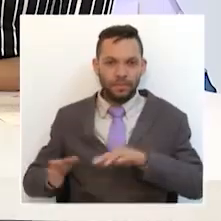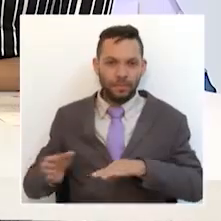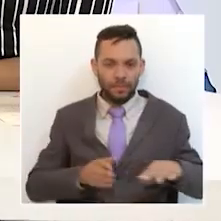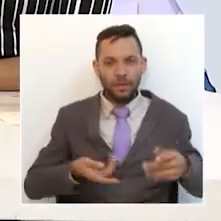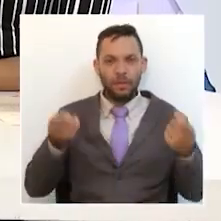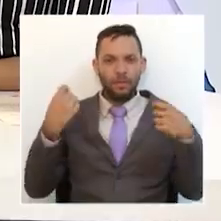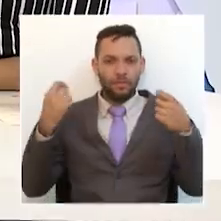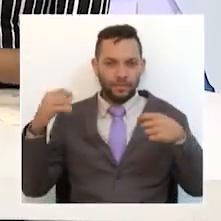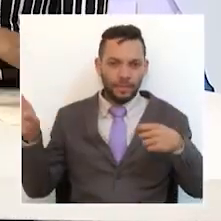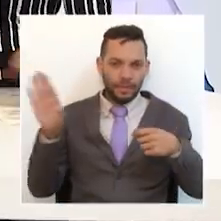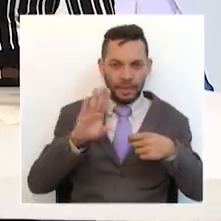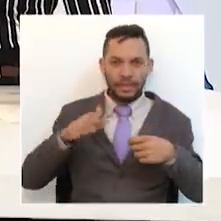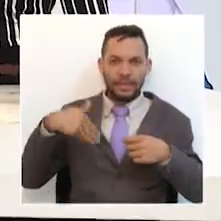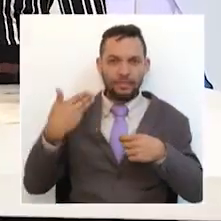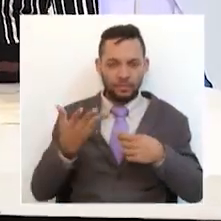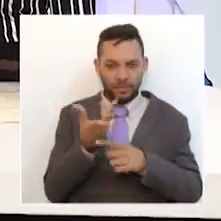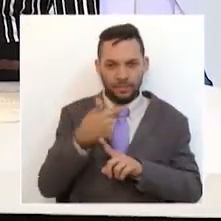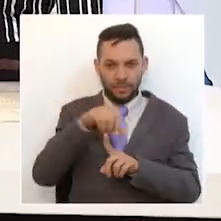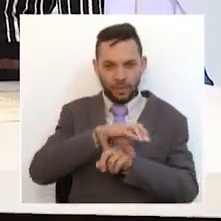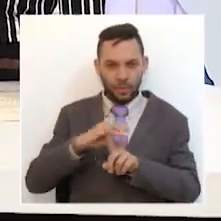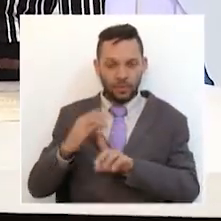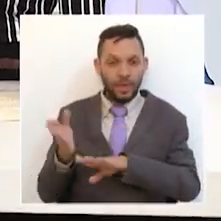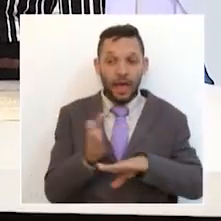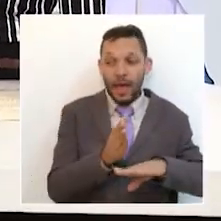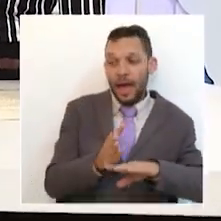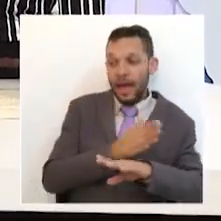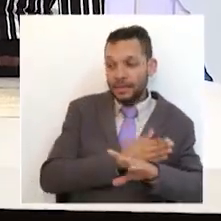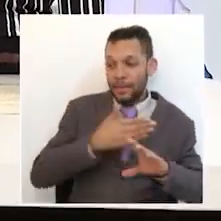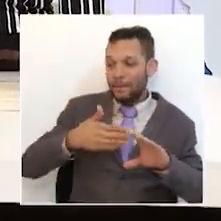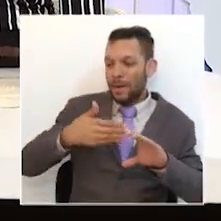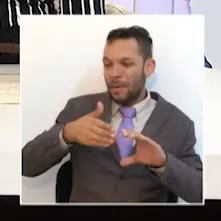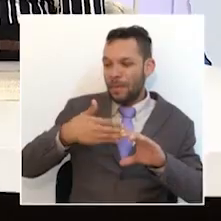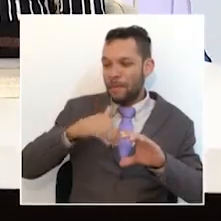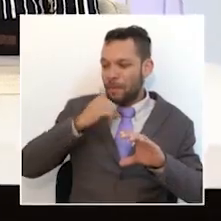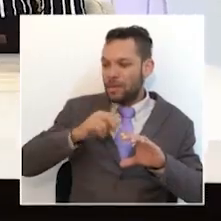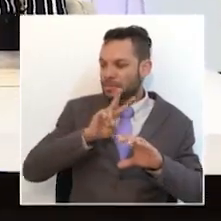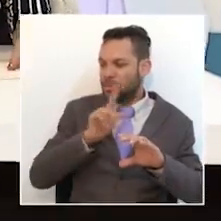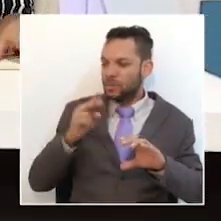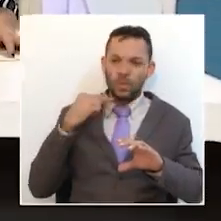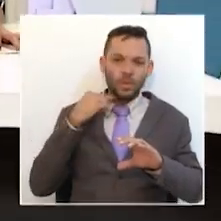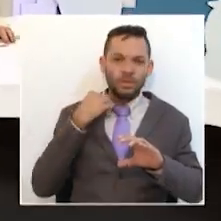de una pausa para comerciales, toda la información de Sin Estrés. Pero antes, el estado del tiempo para mañana 21 de noviembre.